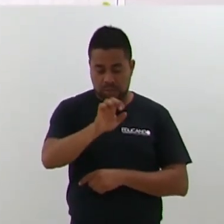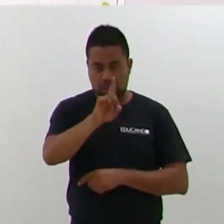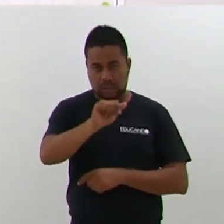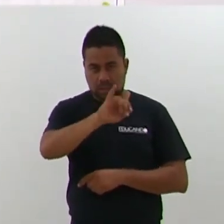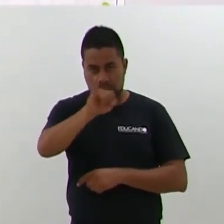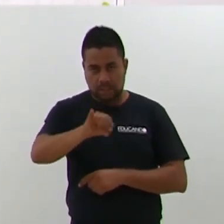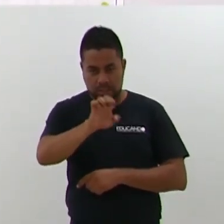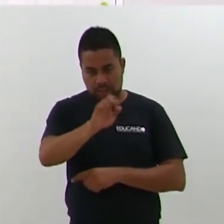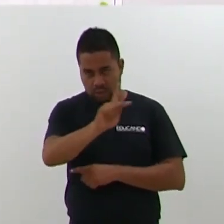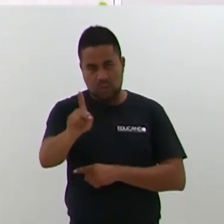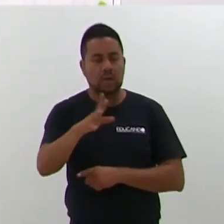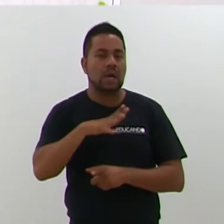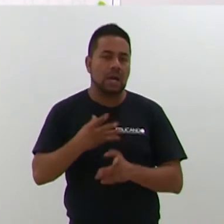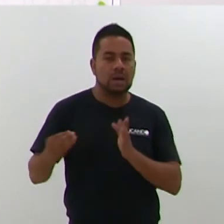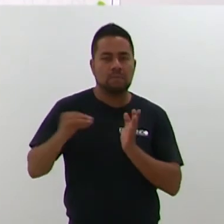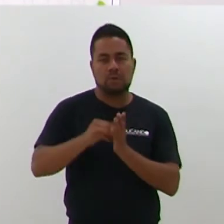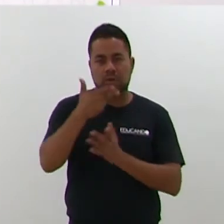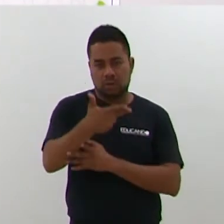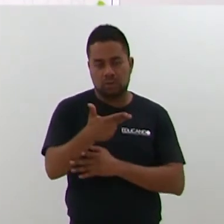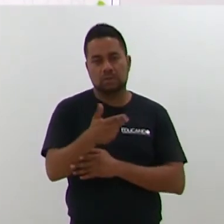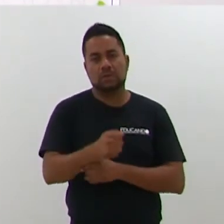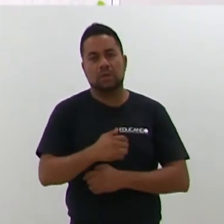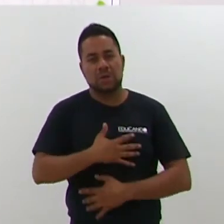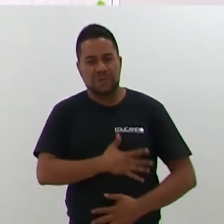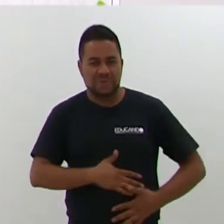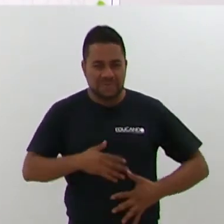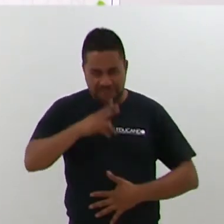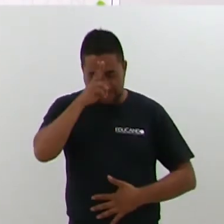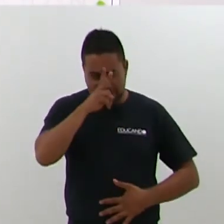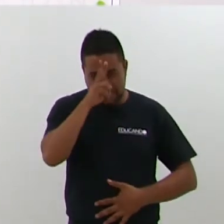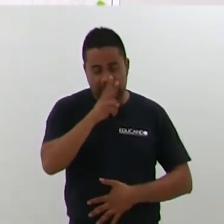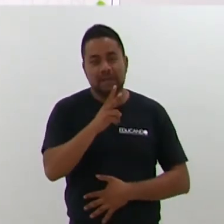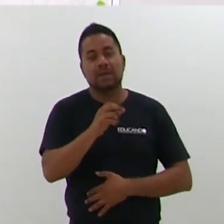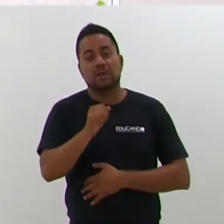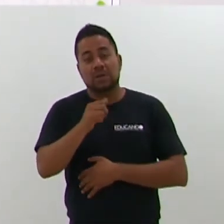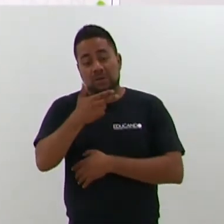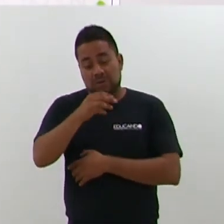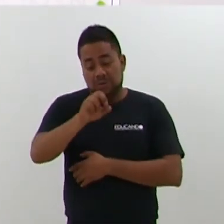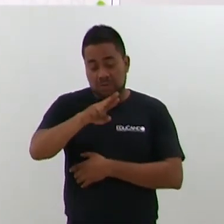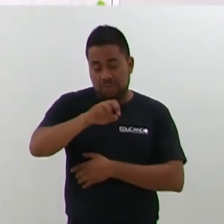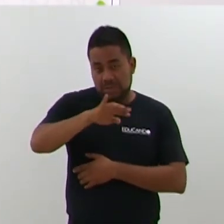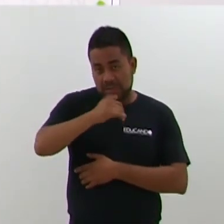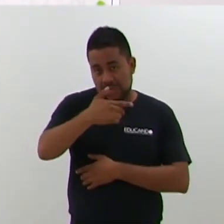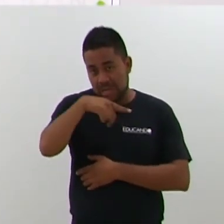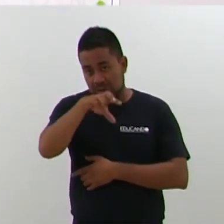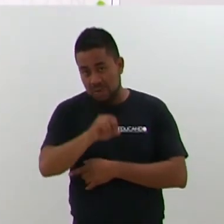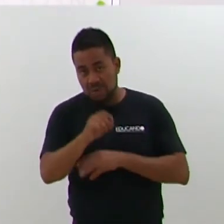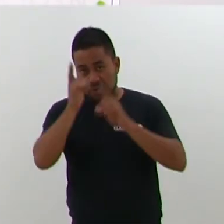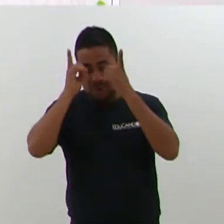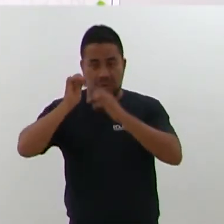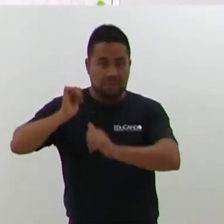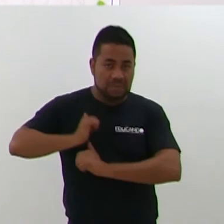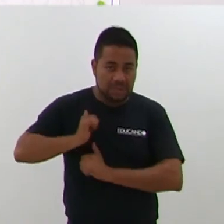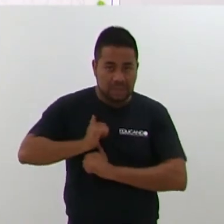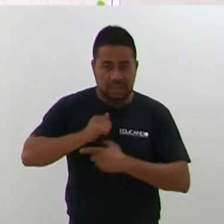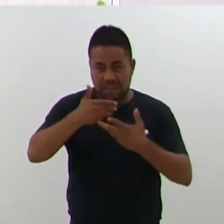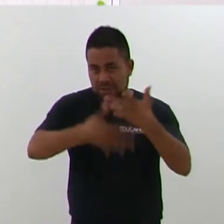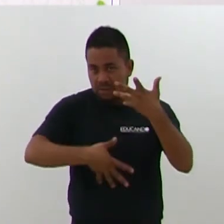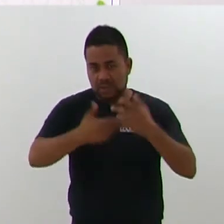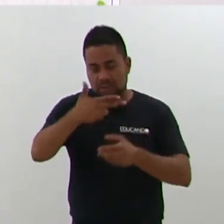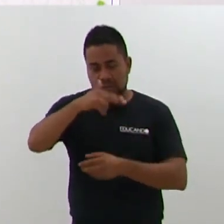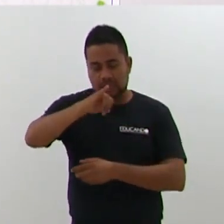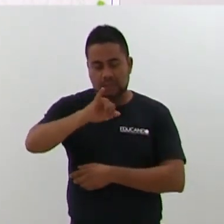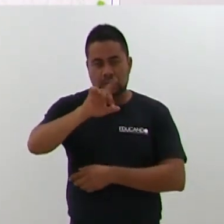esas también llevan H. Hormigueo, hormiguero, hormiguear, hormiga y